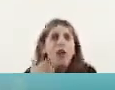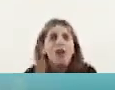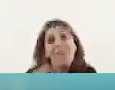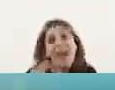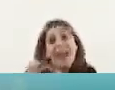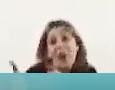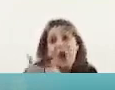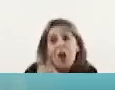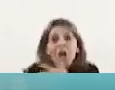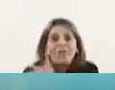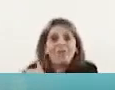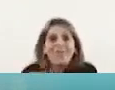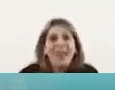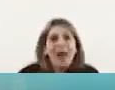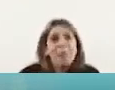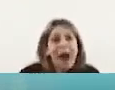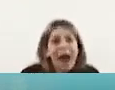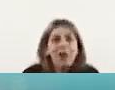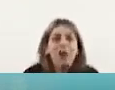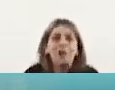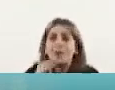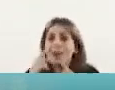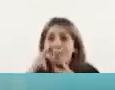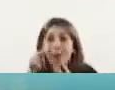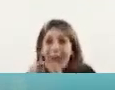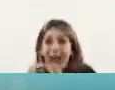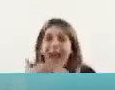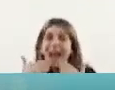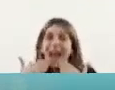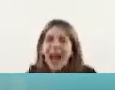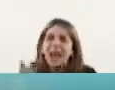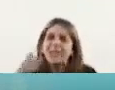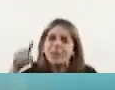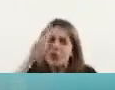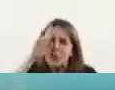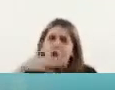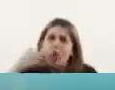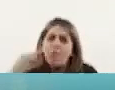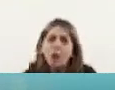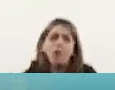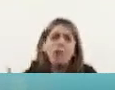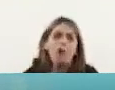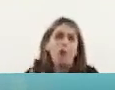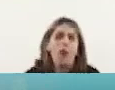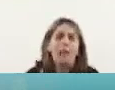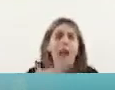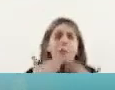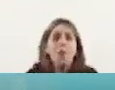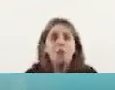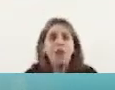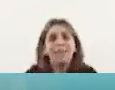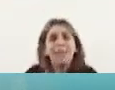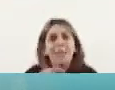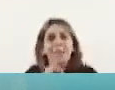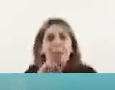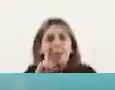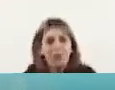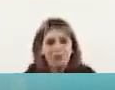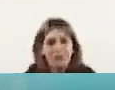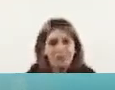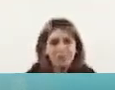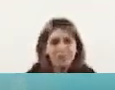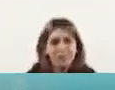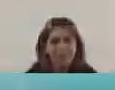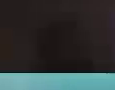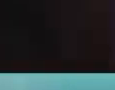mano y mirándolo a los ojos, darle las gracias por el compromiso que ha tomado con mi patria. Muchas gracias, presidente Putin.